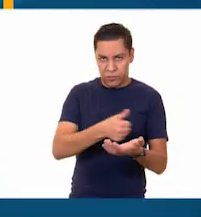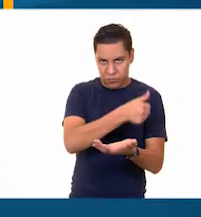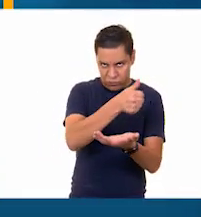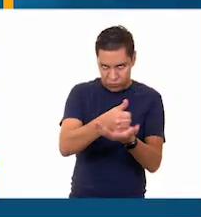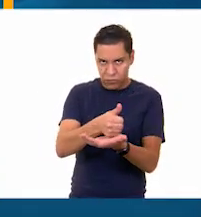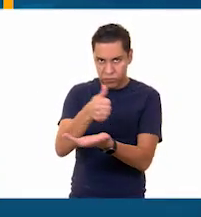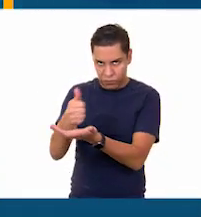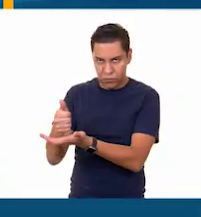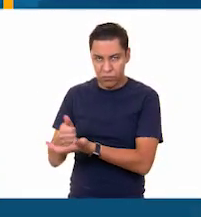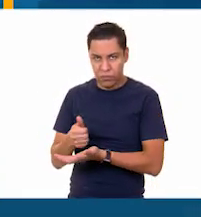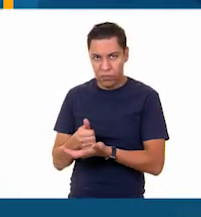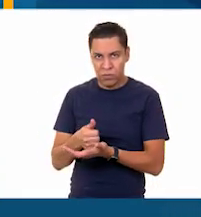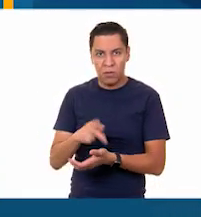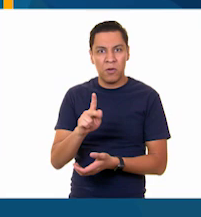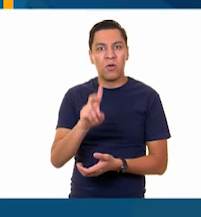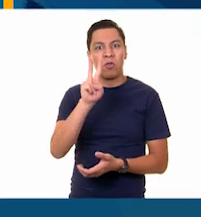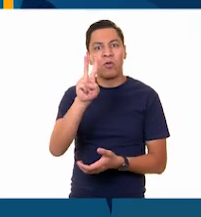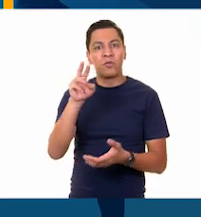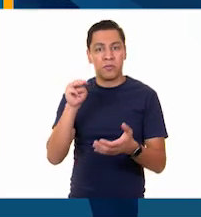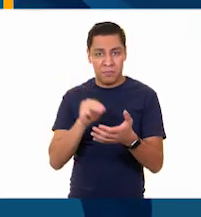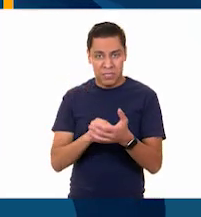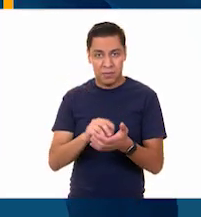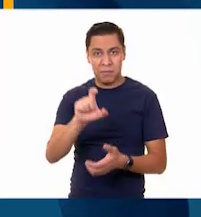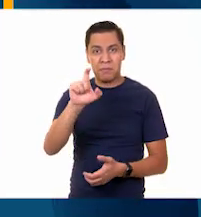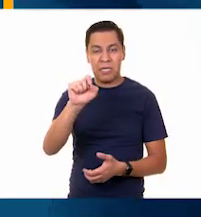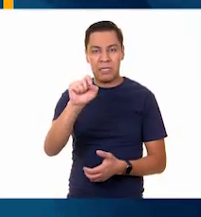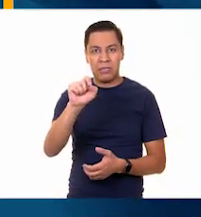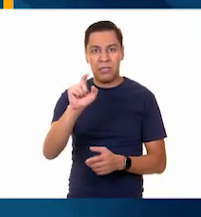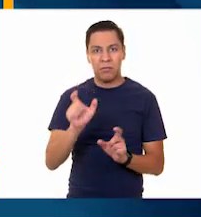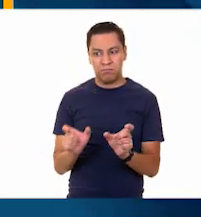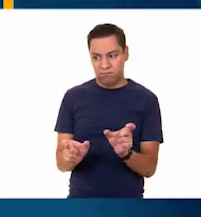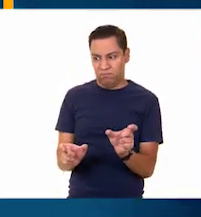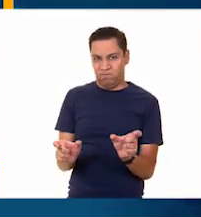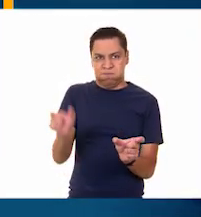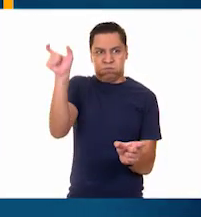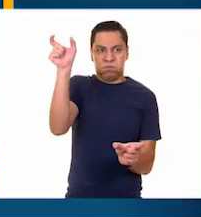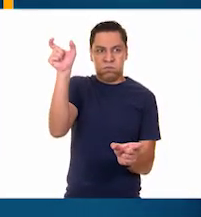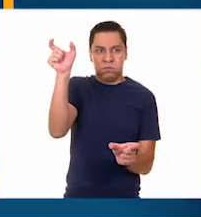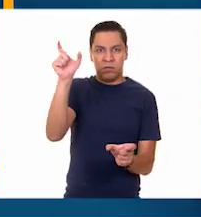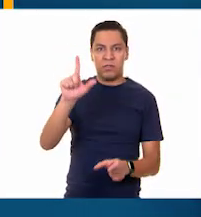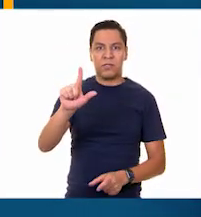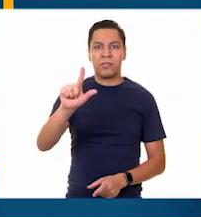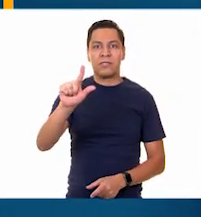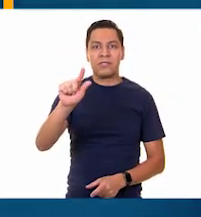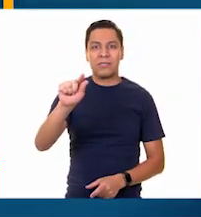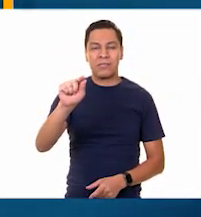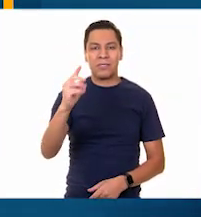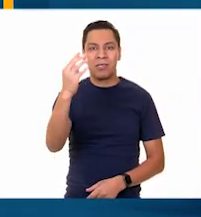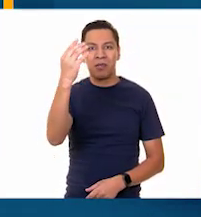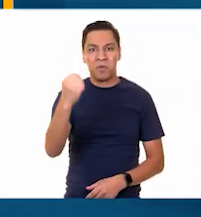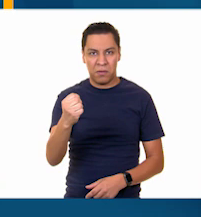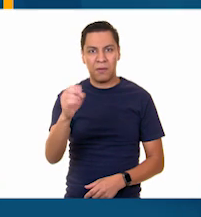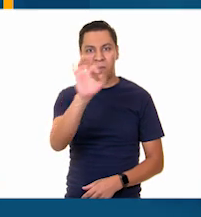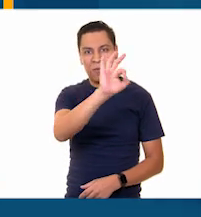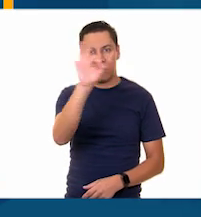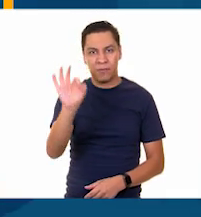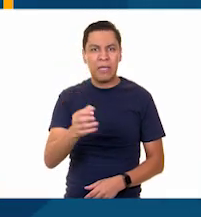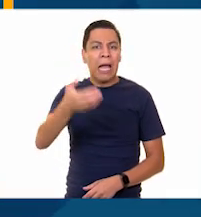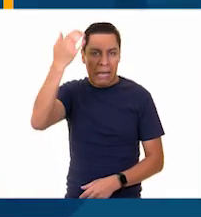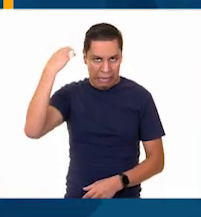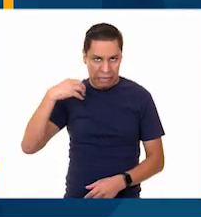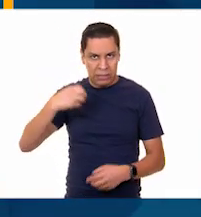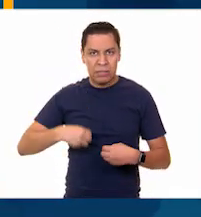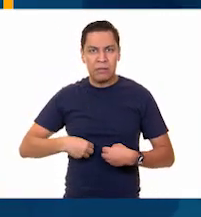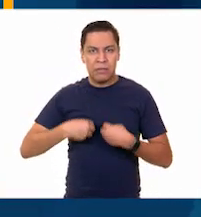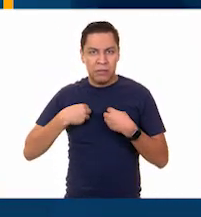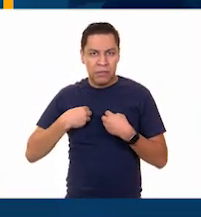mientras que para el 2020 esa cifra aumentó a, como lo comentaste, 79%. Y a esto hay que sumarle